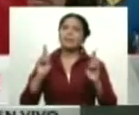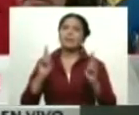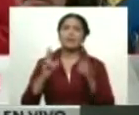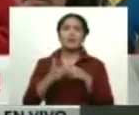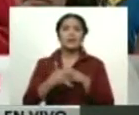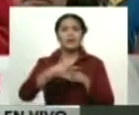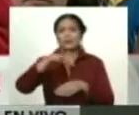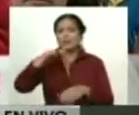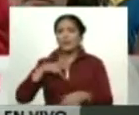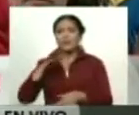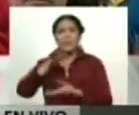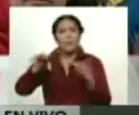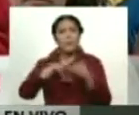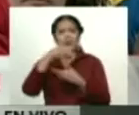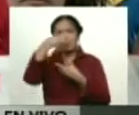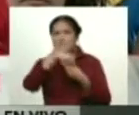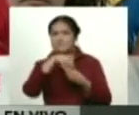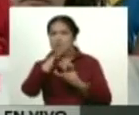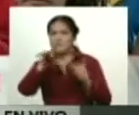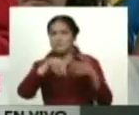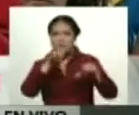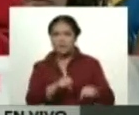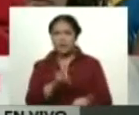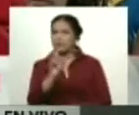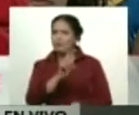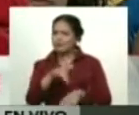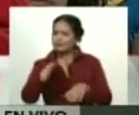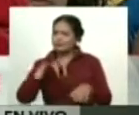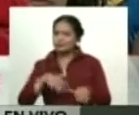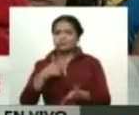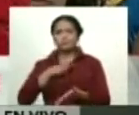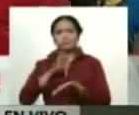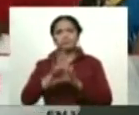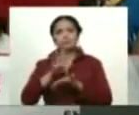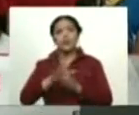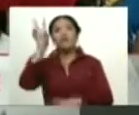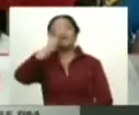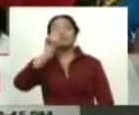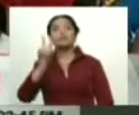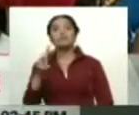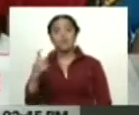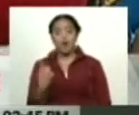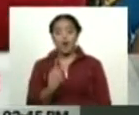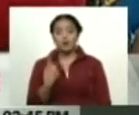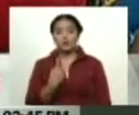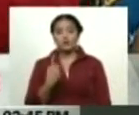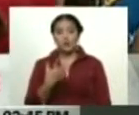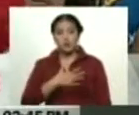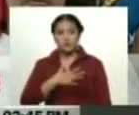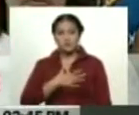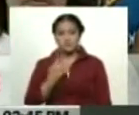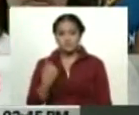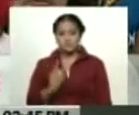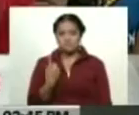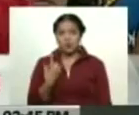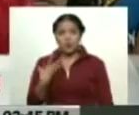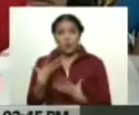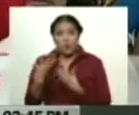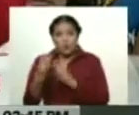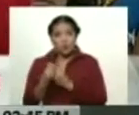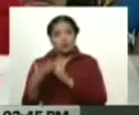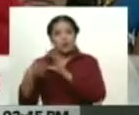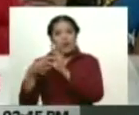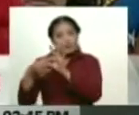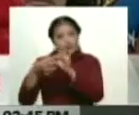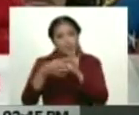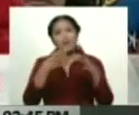nuestros asuntos internos ningún imperio de este mundo y que Venezuela sola, en sí misma, con la compañía solidaria de